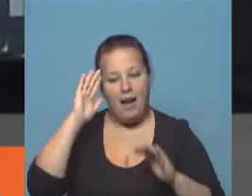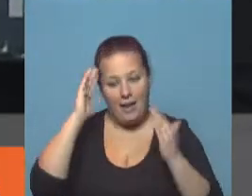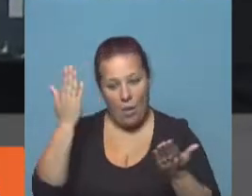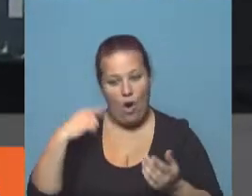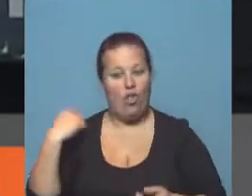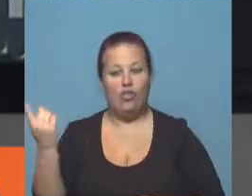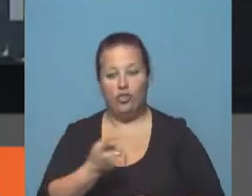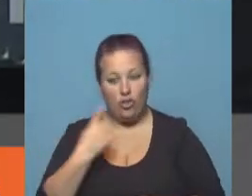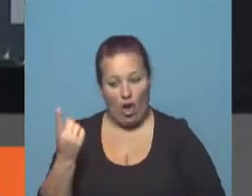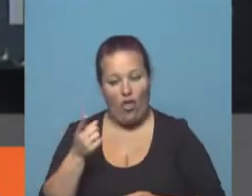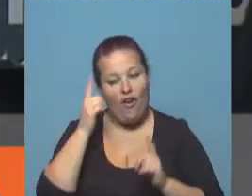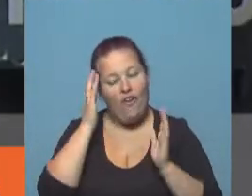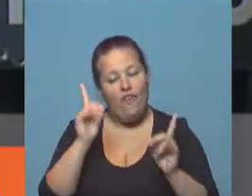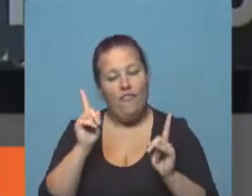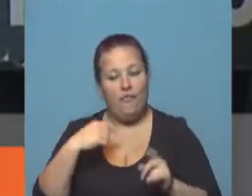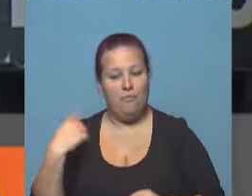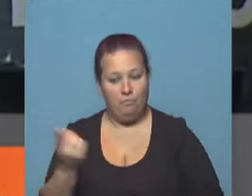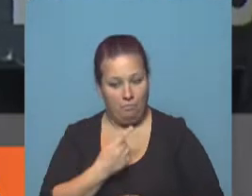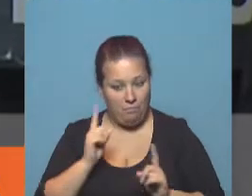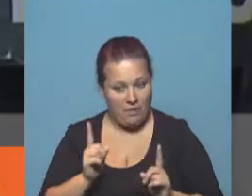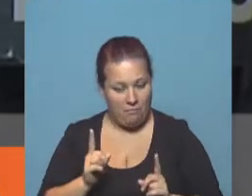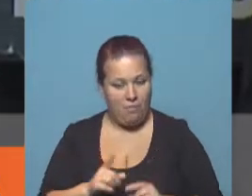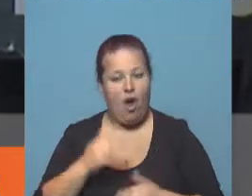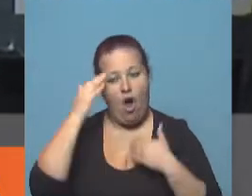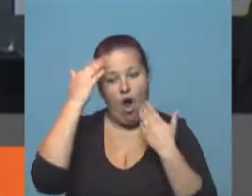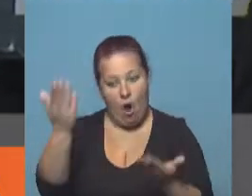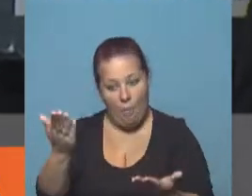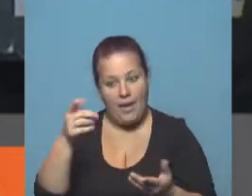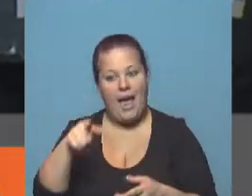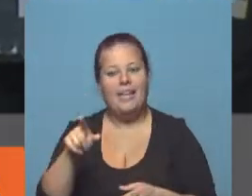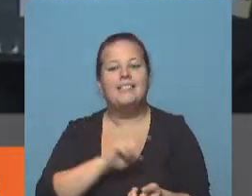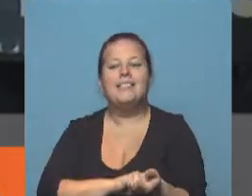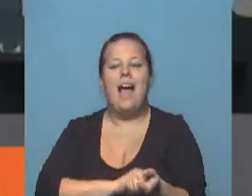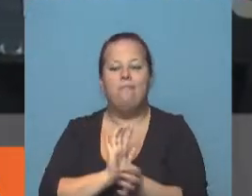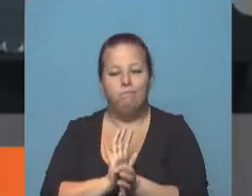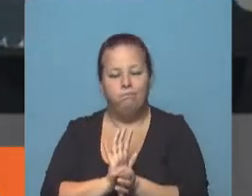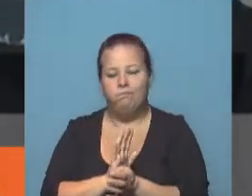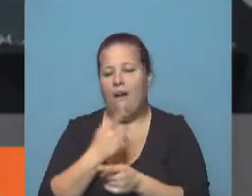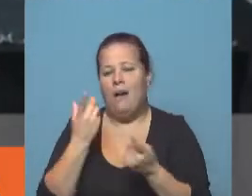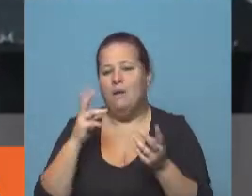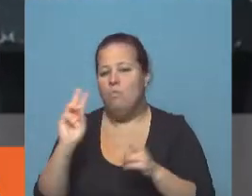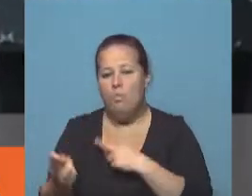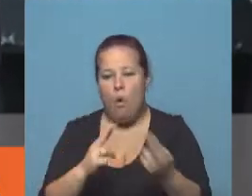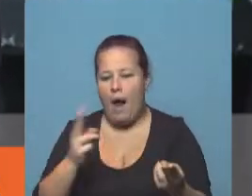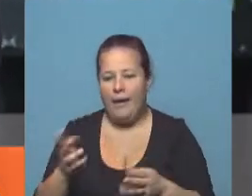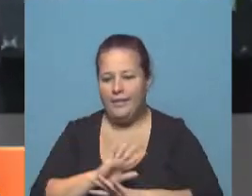de todos permanezca entre nosotros y en homenaje a esa sangre inútilmente